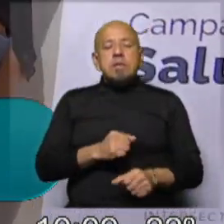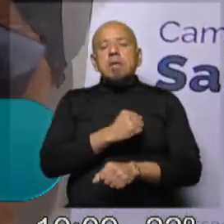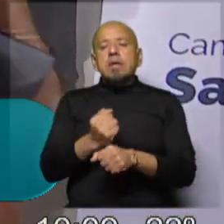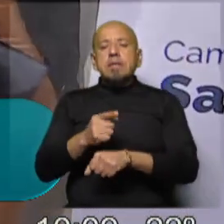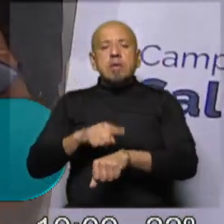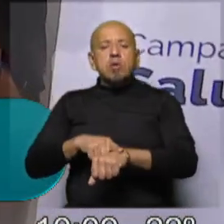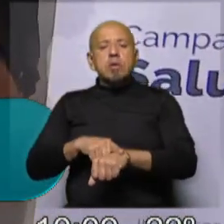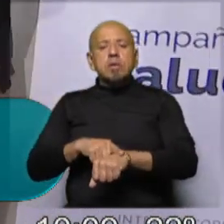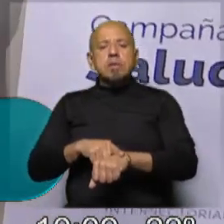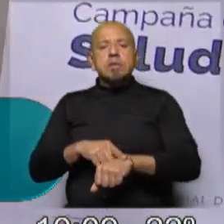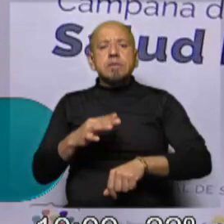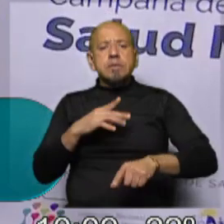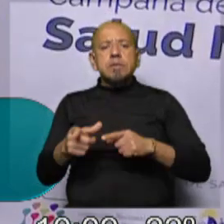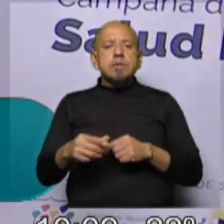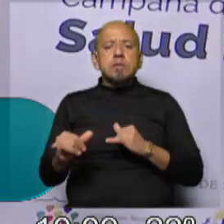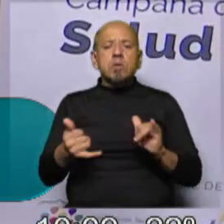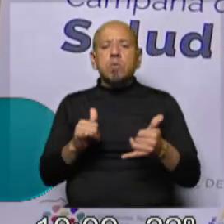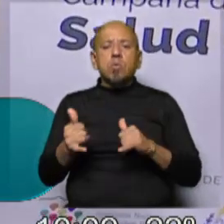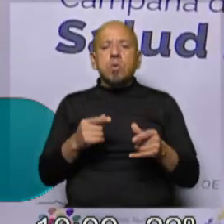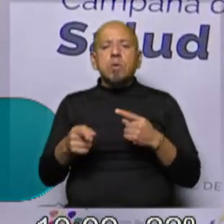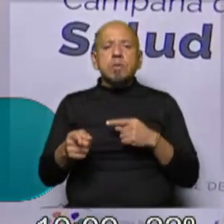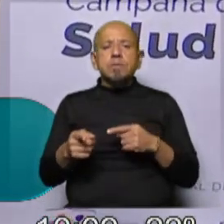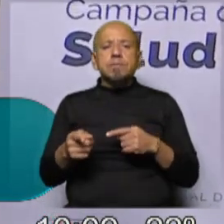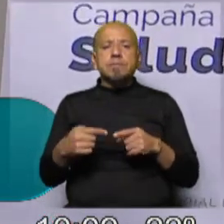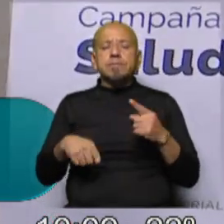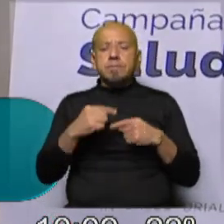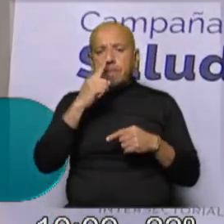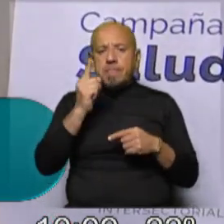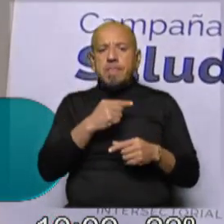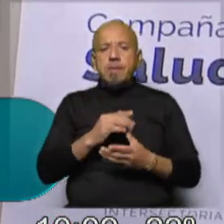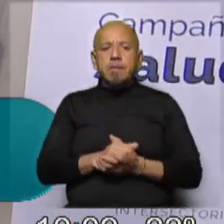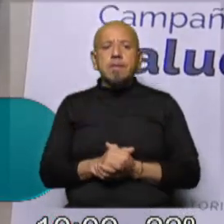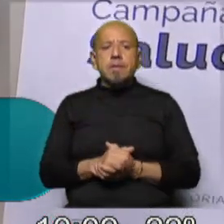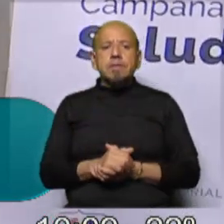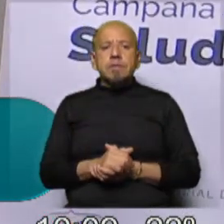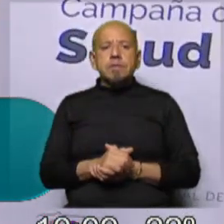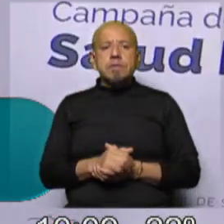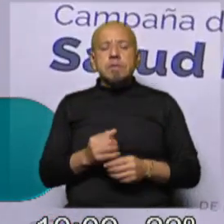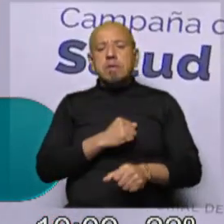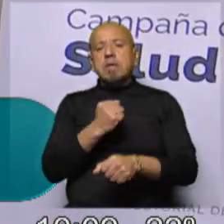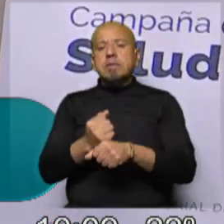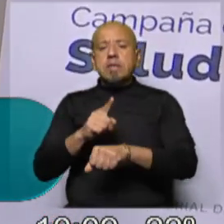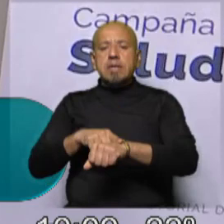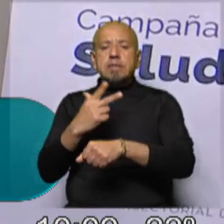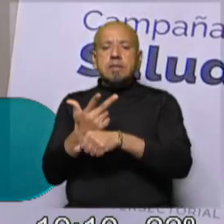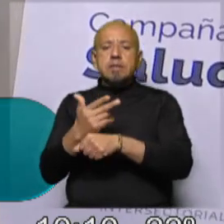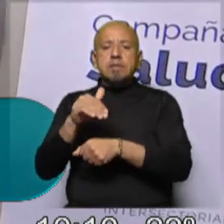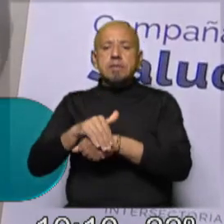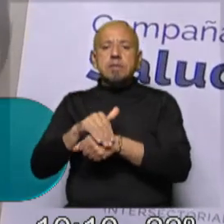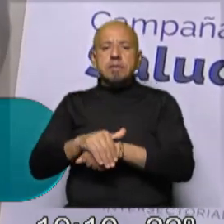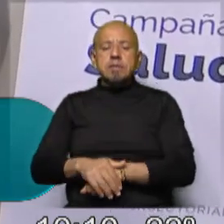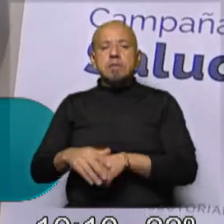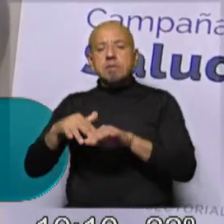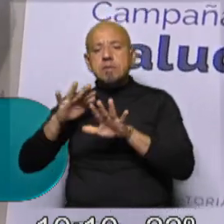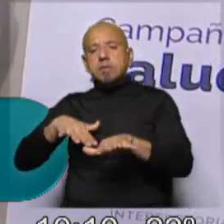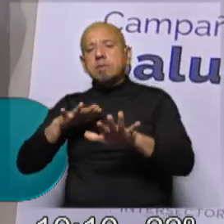hoy? Bueno, va a venir una instancia de juegos también lúdico-recreativa, rapidito, para ir cerrando. Sí, vamos a estar hasta las 15 horas, ahí después viene la marcha, pero hay